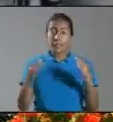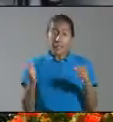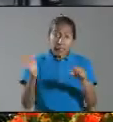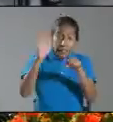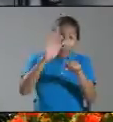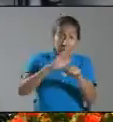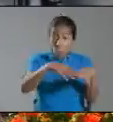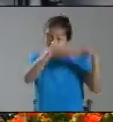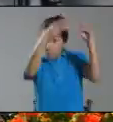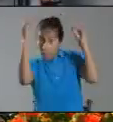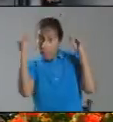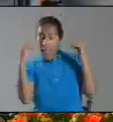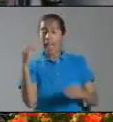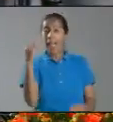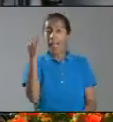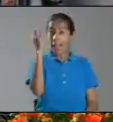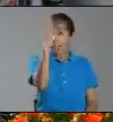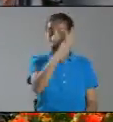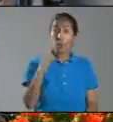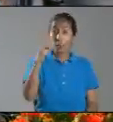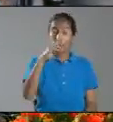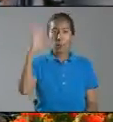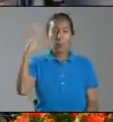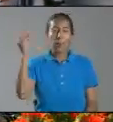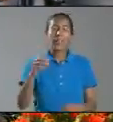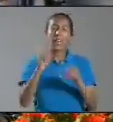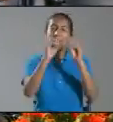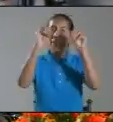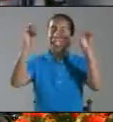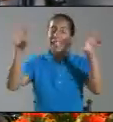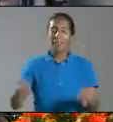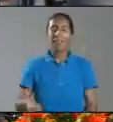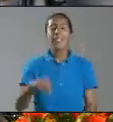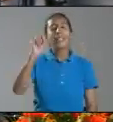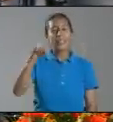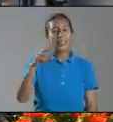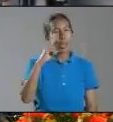Bueno. Pero de todos modos sí lo miro, ¿oye?